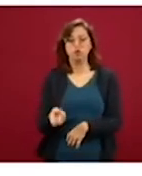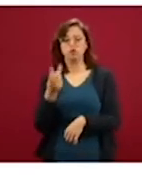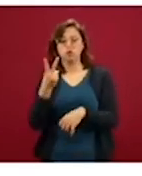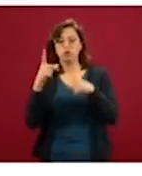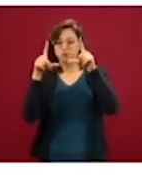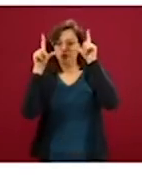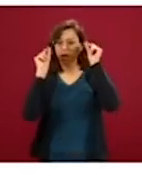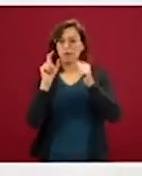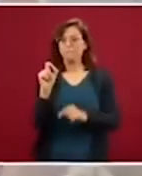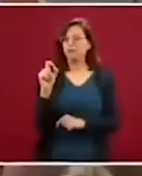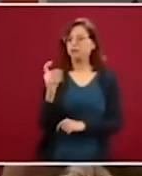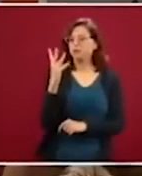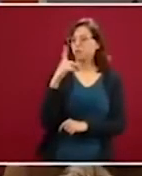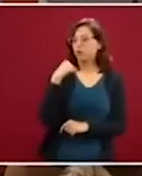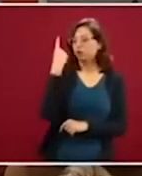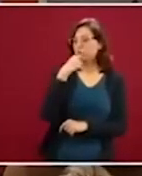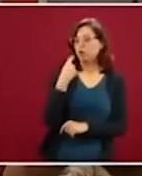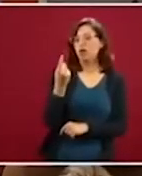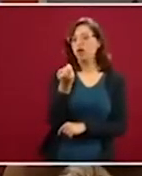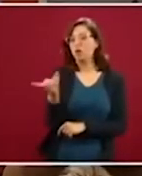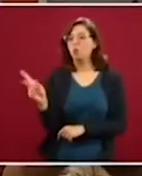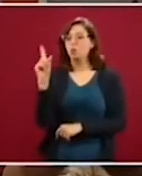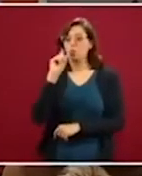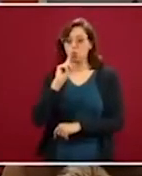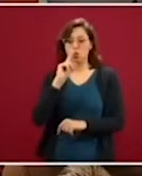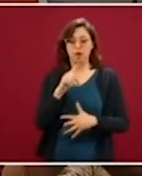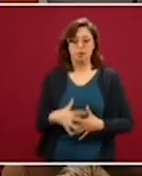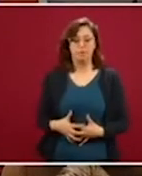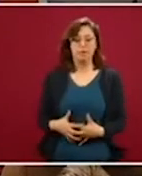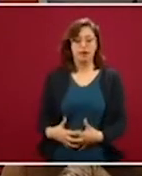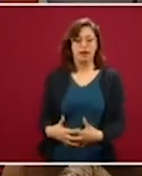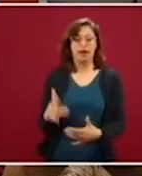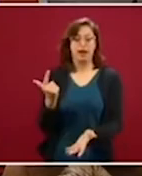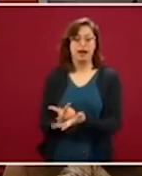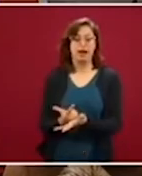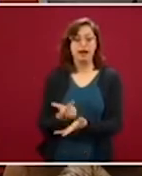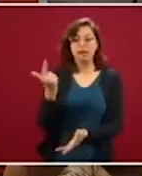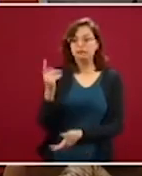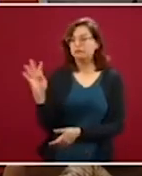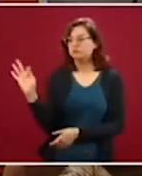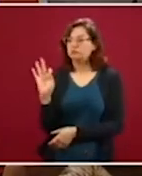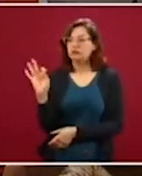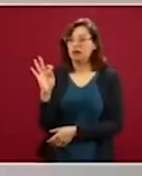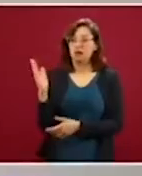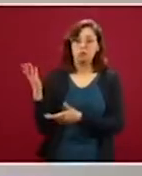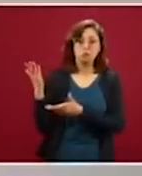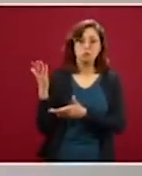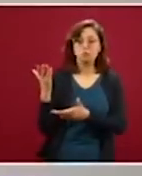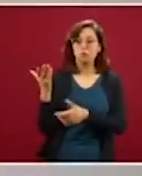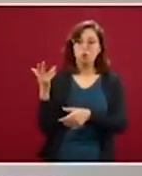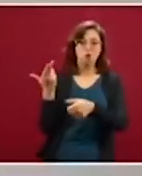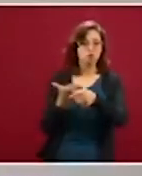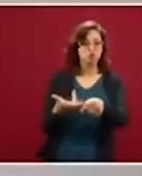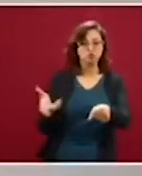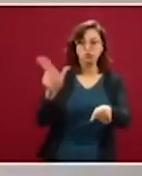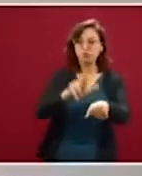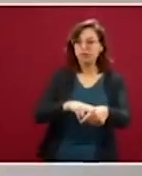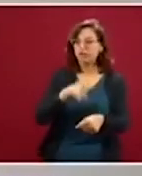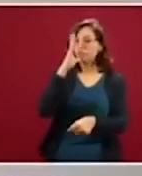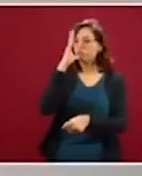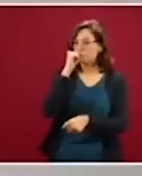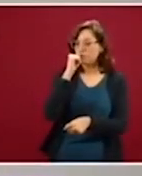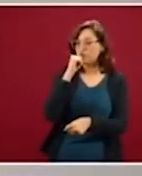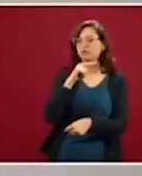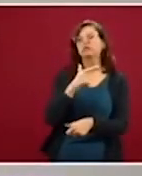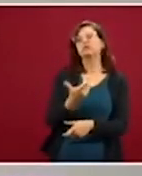para atender a mujeres con embarazos de alto riesgo que nunca ha sudado de no poder ser atendidas ahí a través de un radio se hace